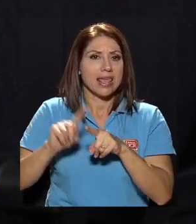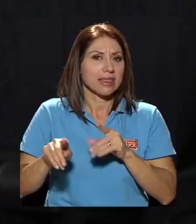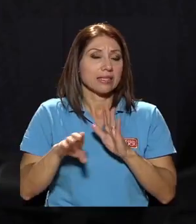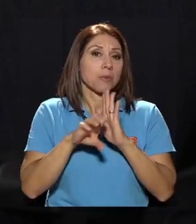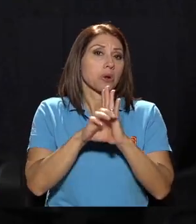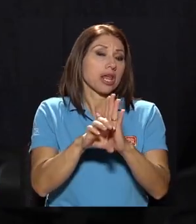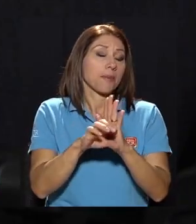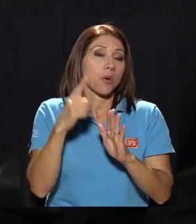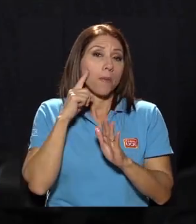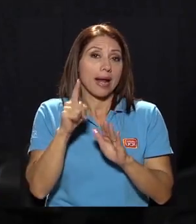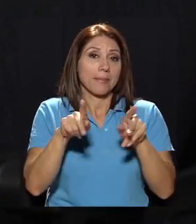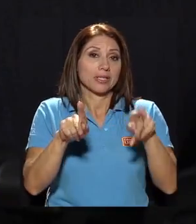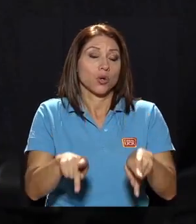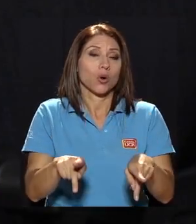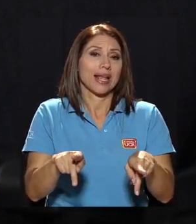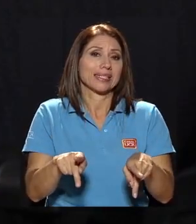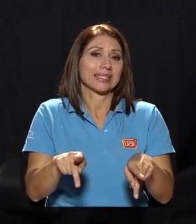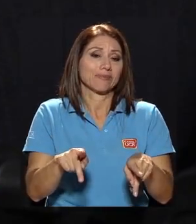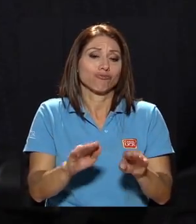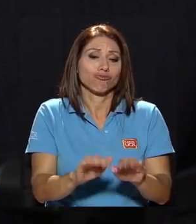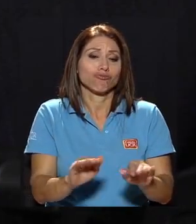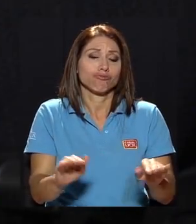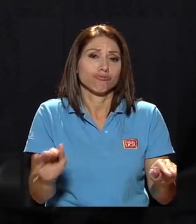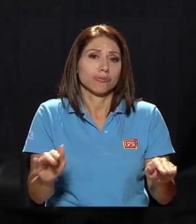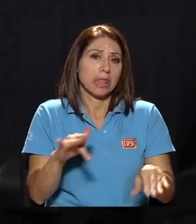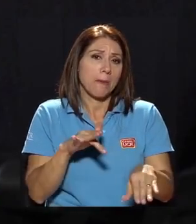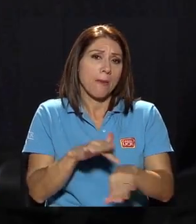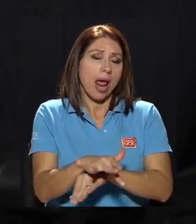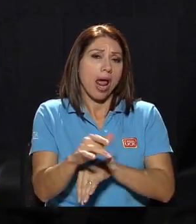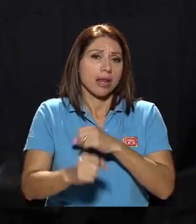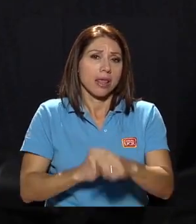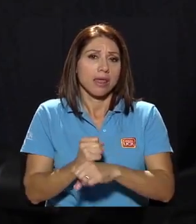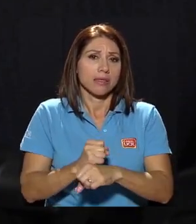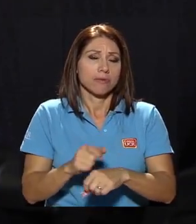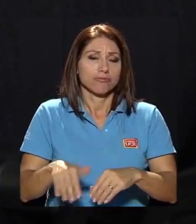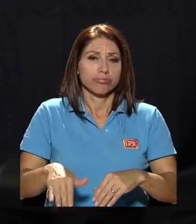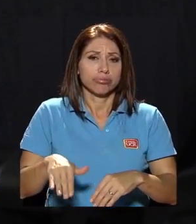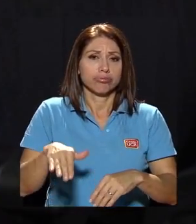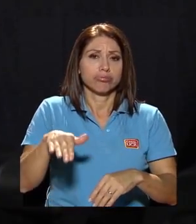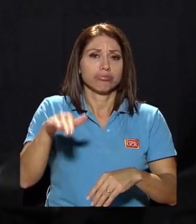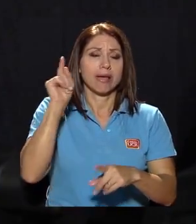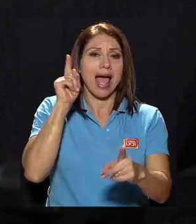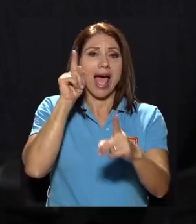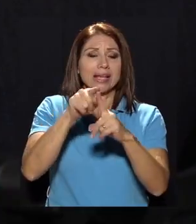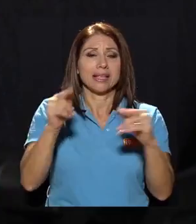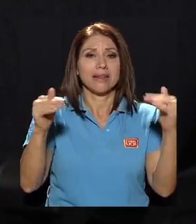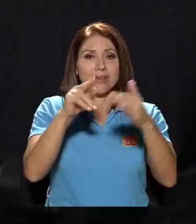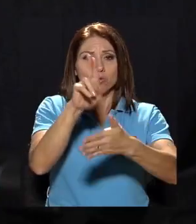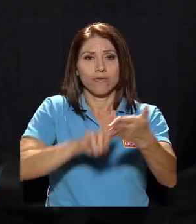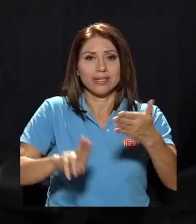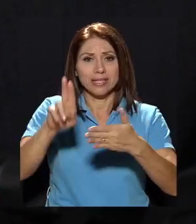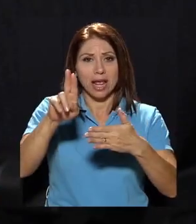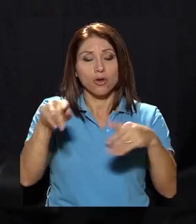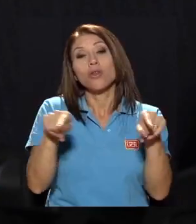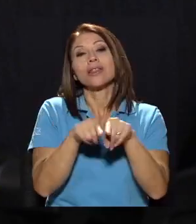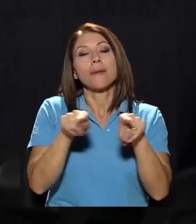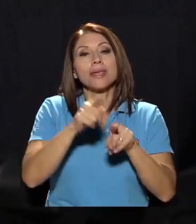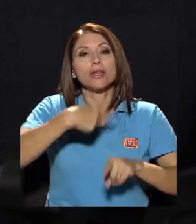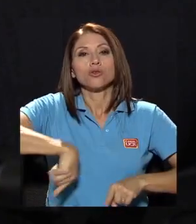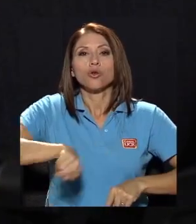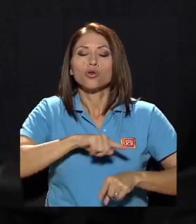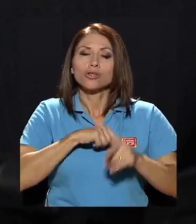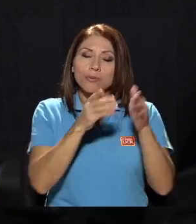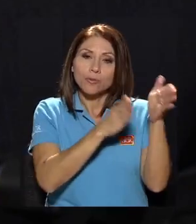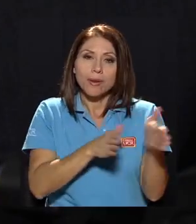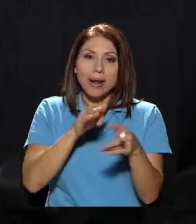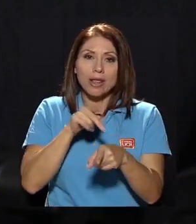las edades muy tempranas hasta edades universitarias. Además, estamos formando profesionales que están ya listos